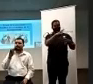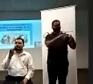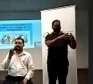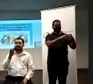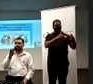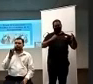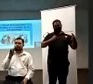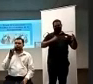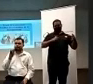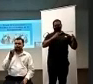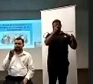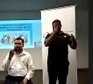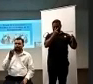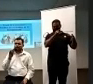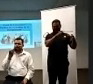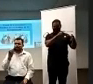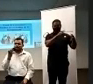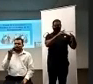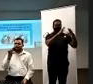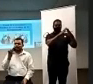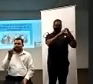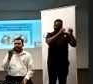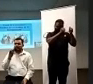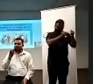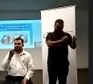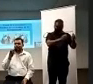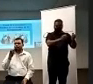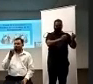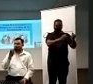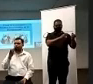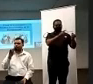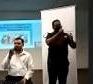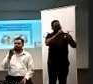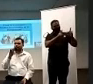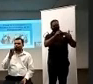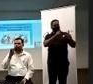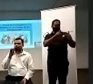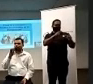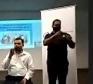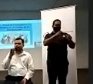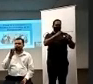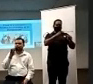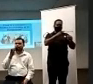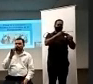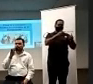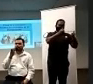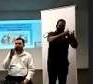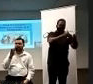Entonces, ¿qué es lo que se recomendaba? Que el Estado gestione